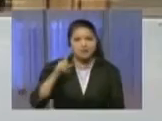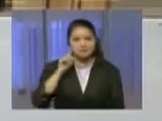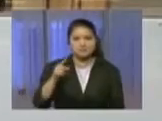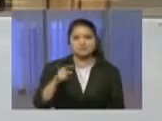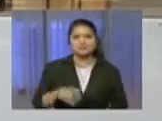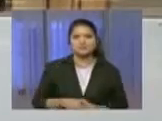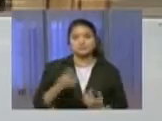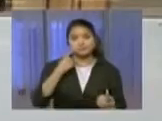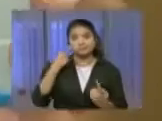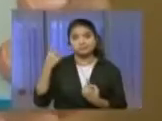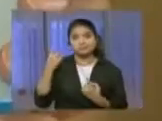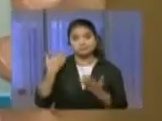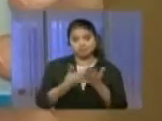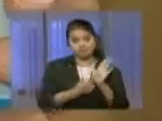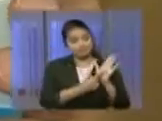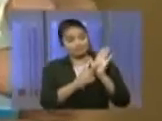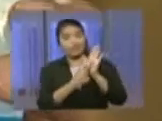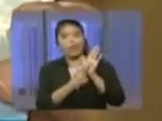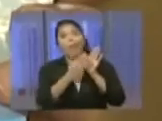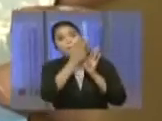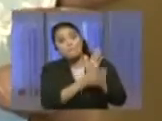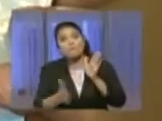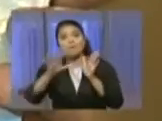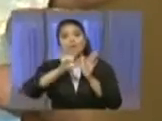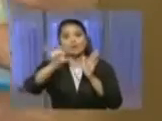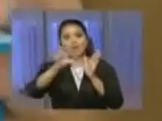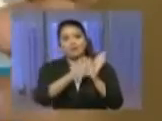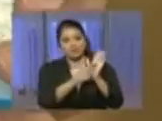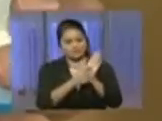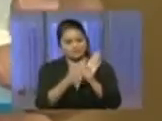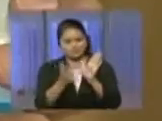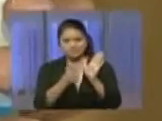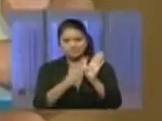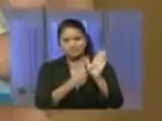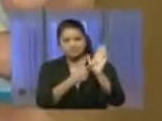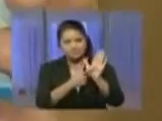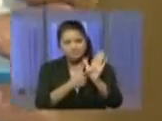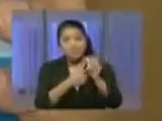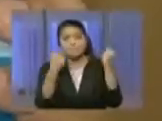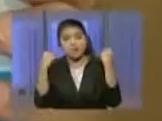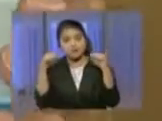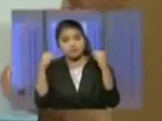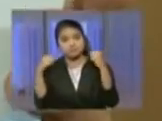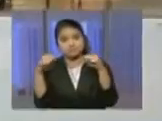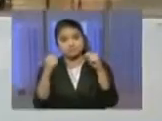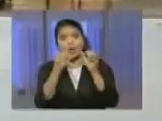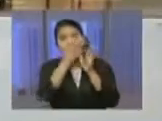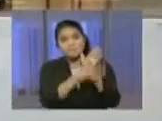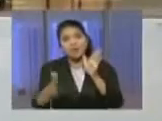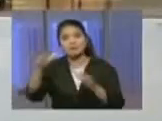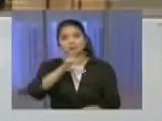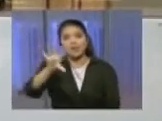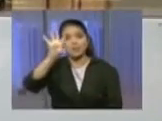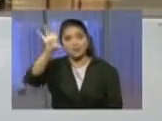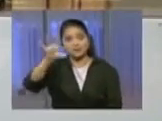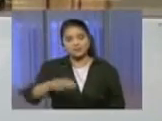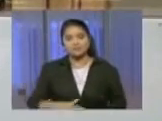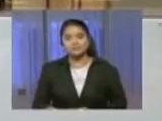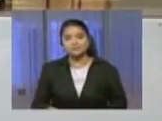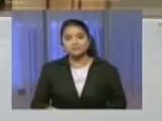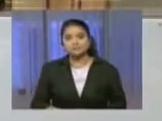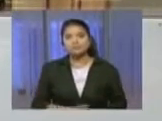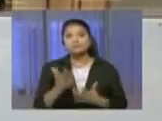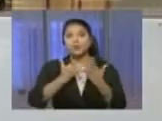está convertido en plan para la acción plan de la patria este